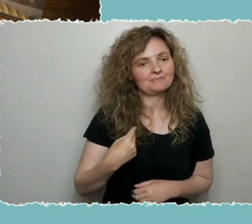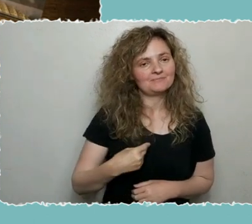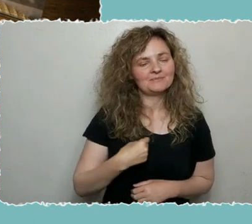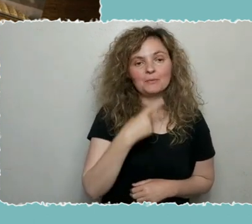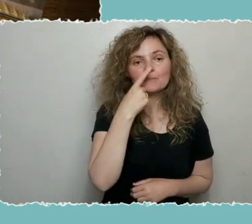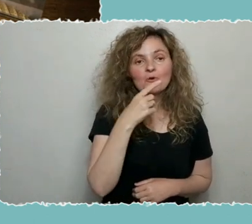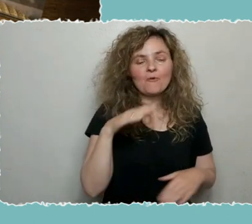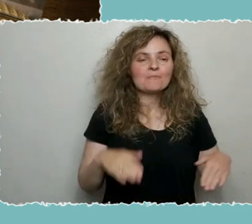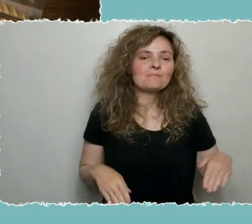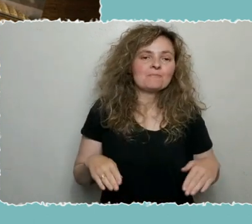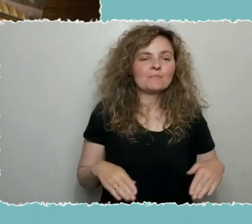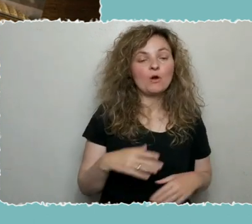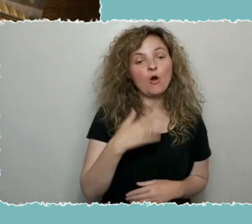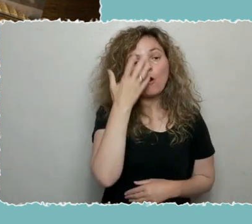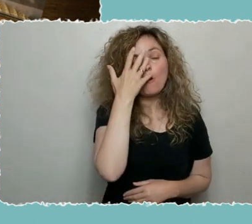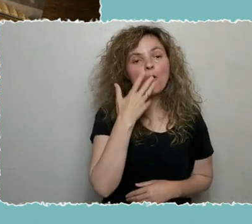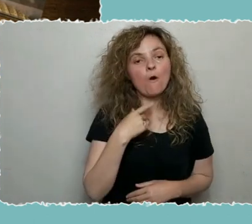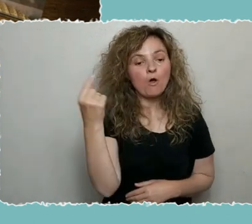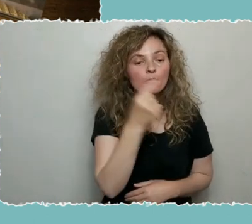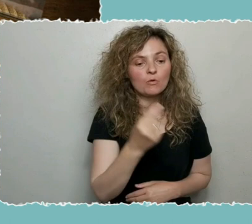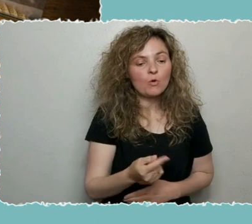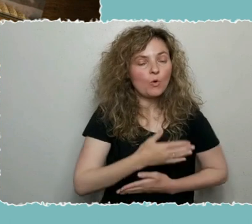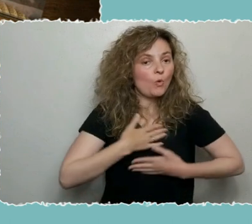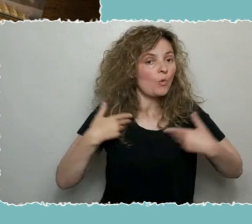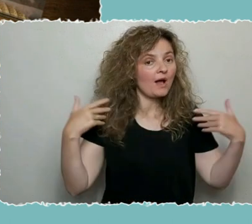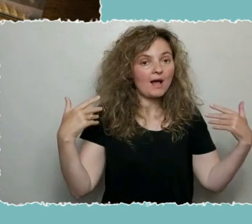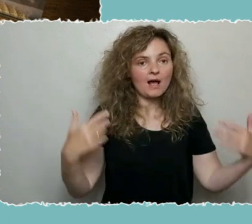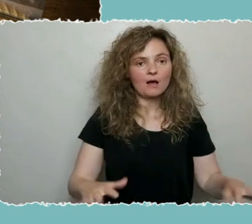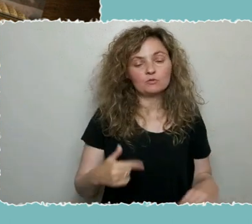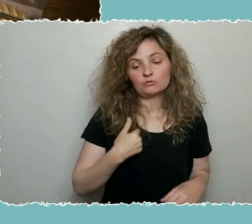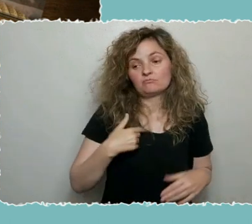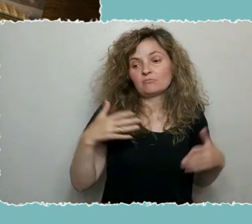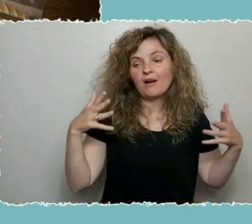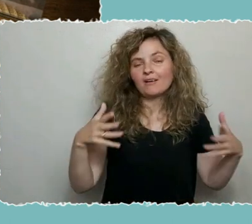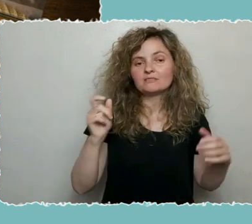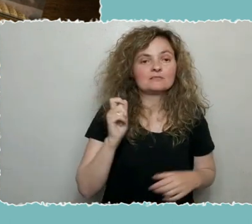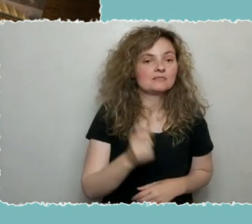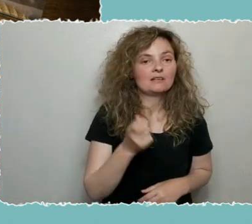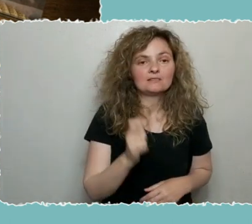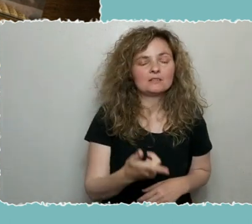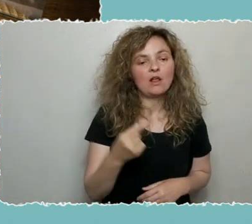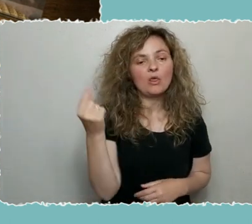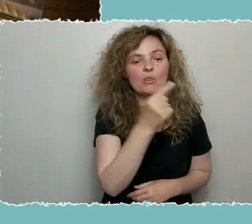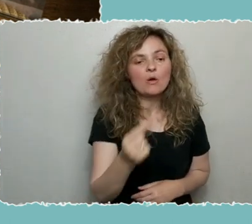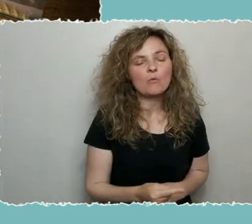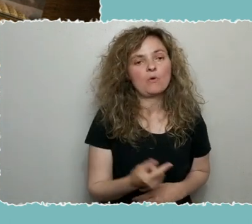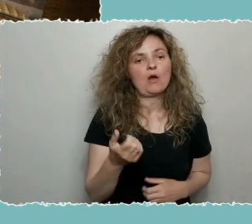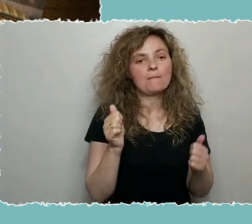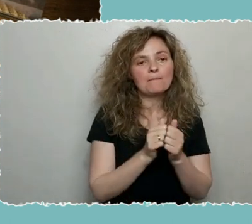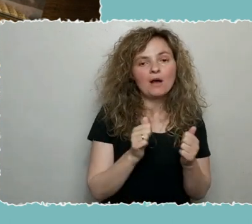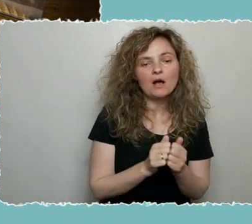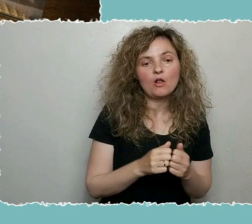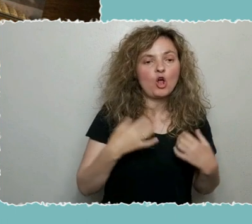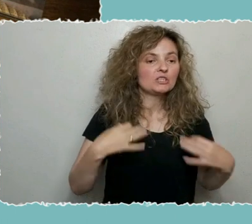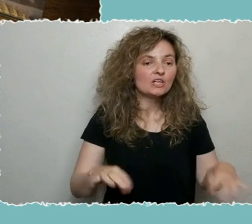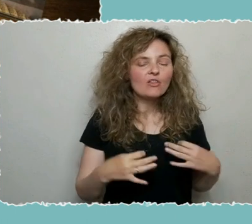noso pingüín. Podemos coloralo un pouco coa cor que teñamos. Nos recomendamos sempre debuxar con